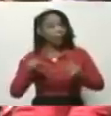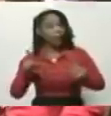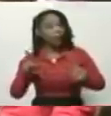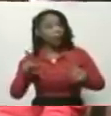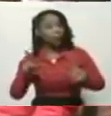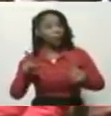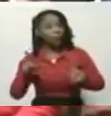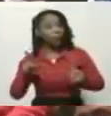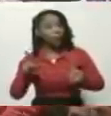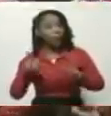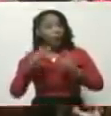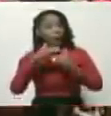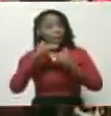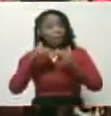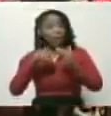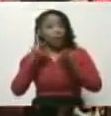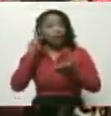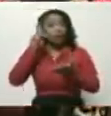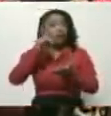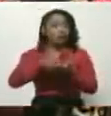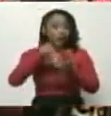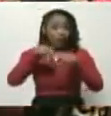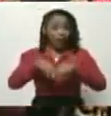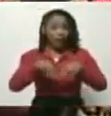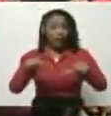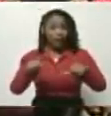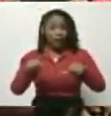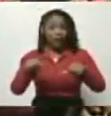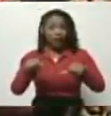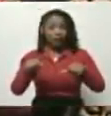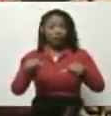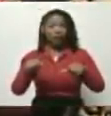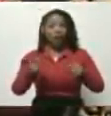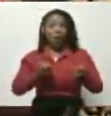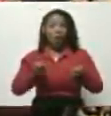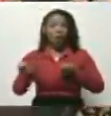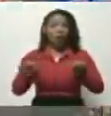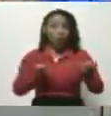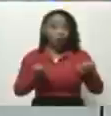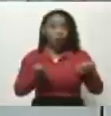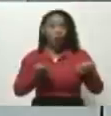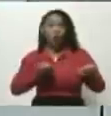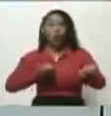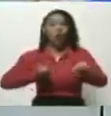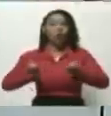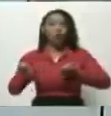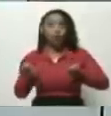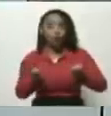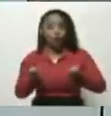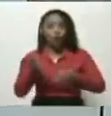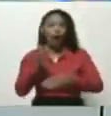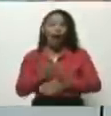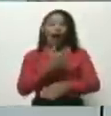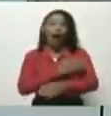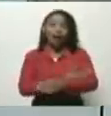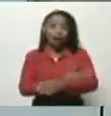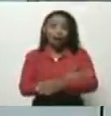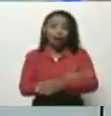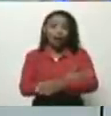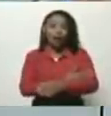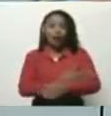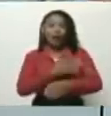al bajar a la realidad de la tierra, señores, control, control previo,